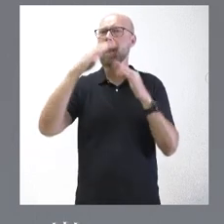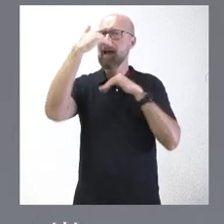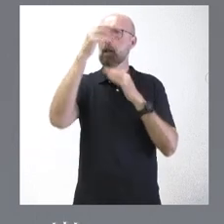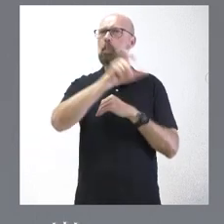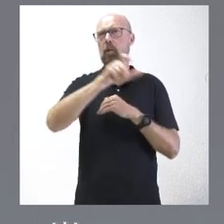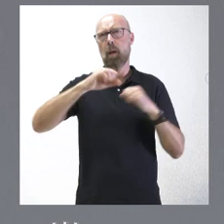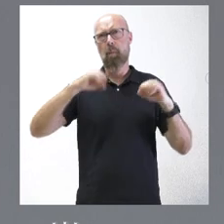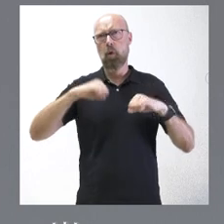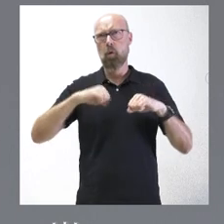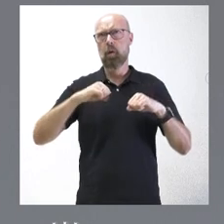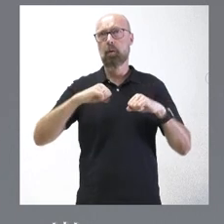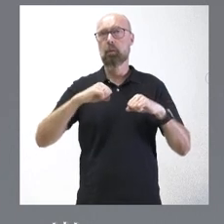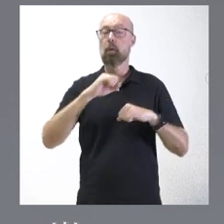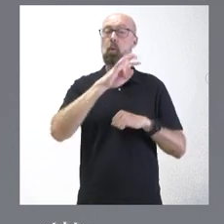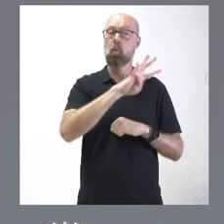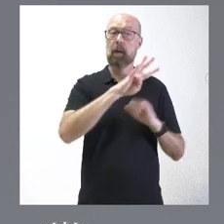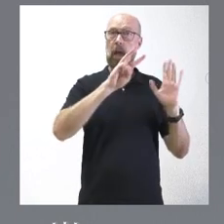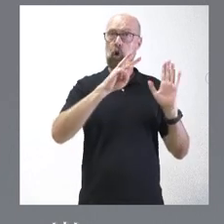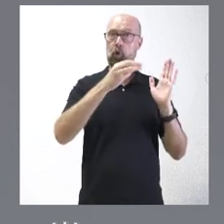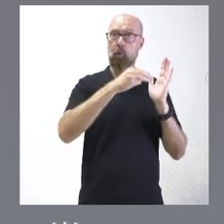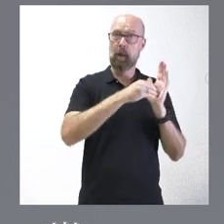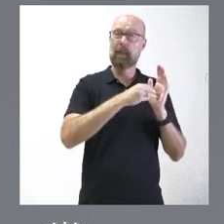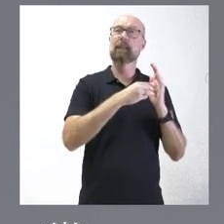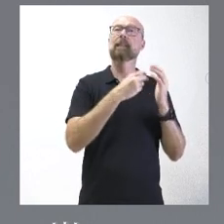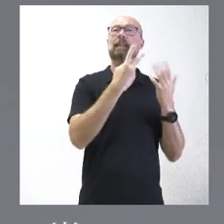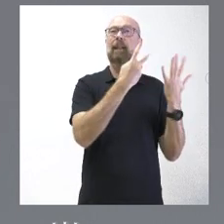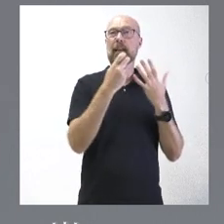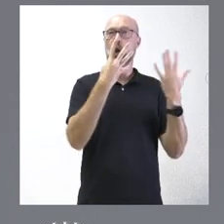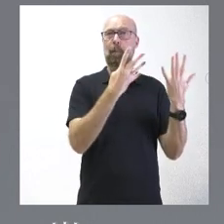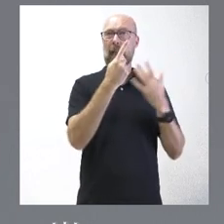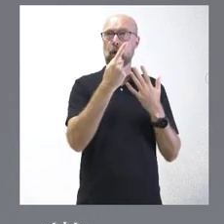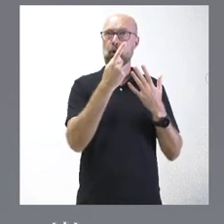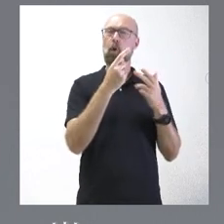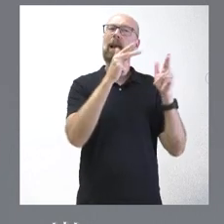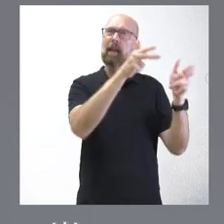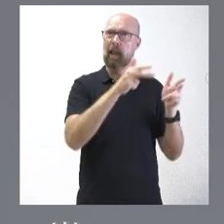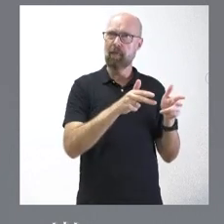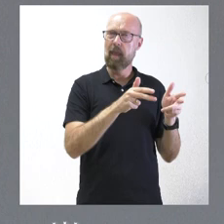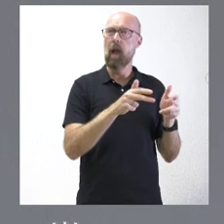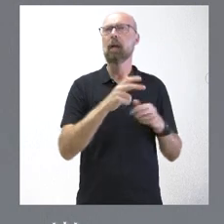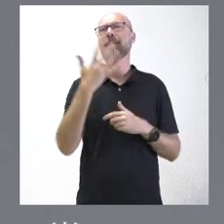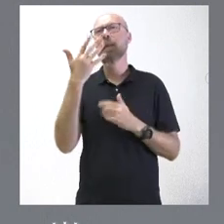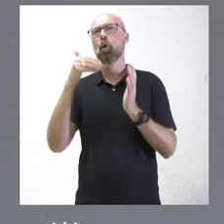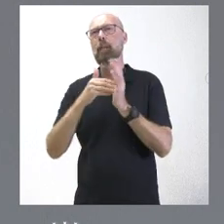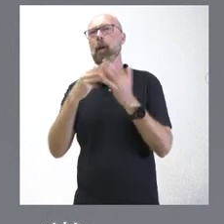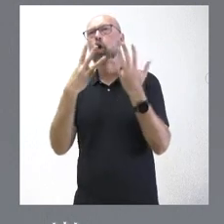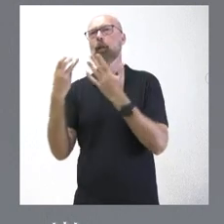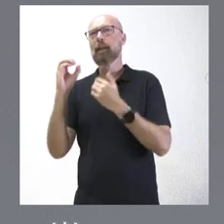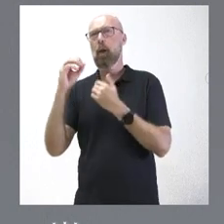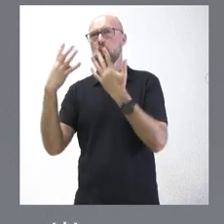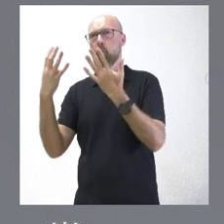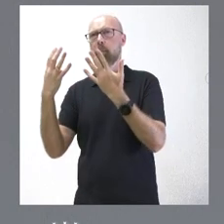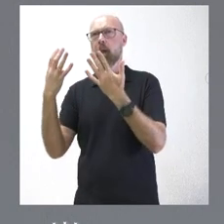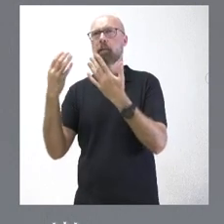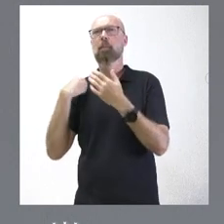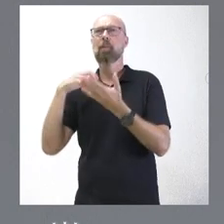mayores 48.791 son residenciales y 5.809 son